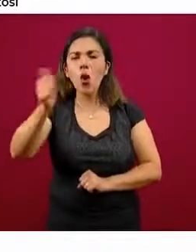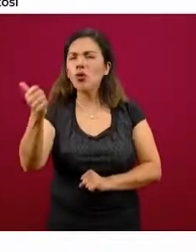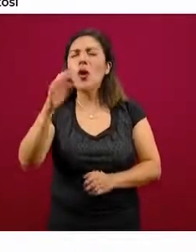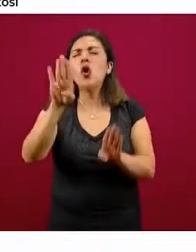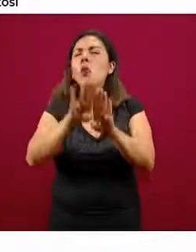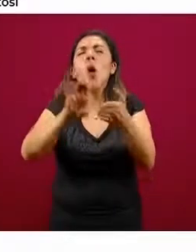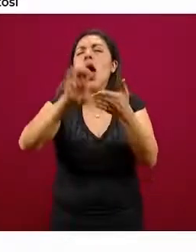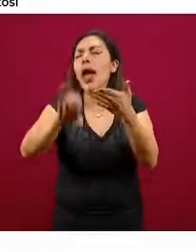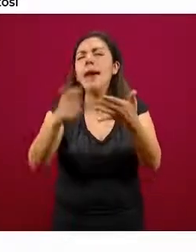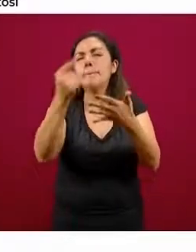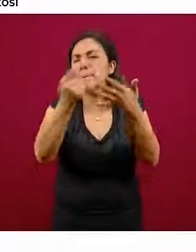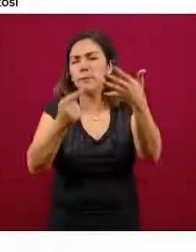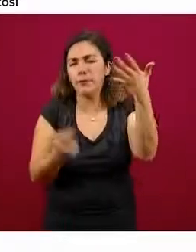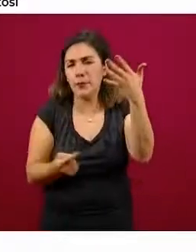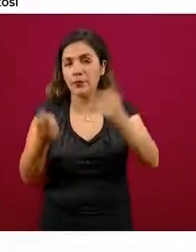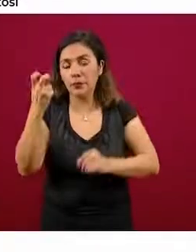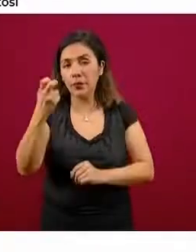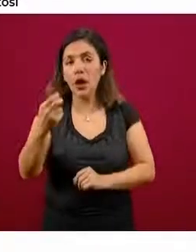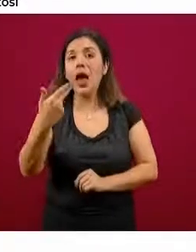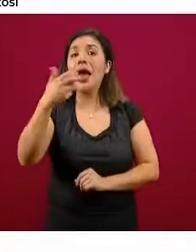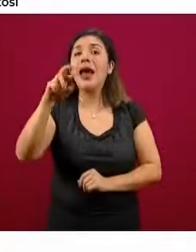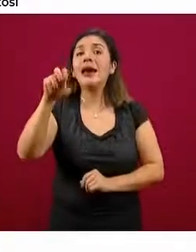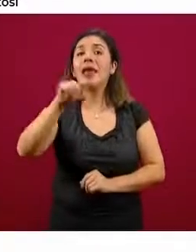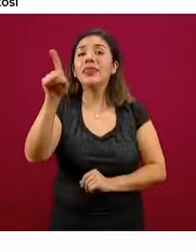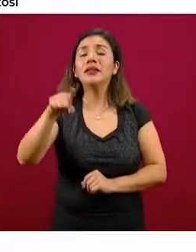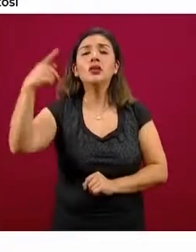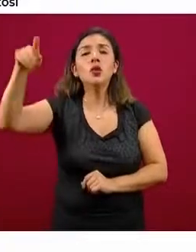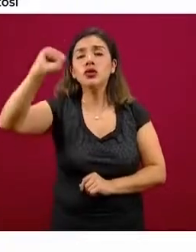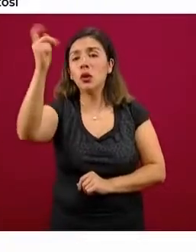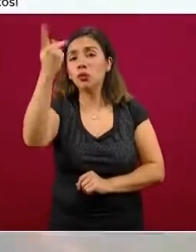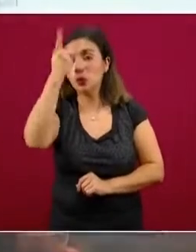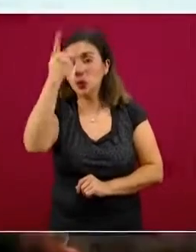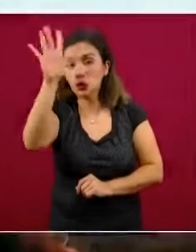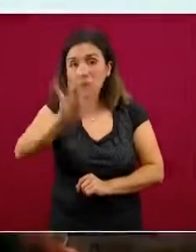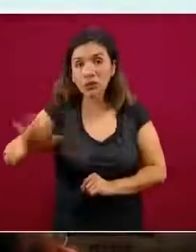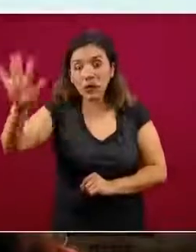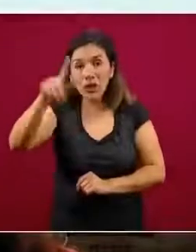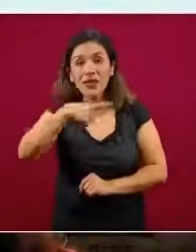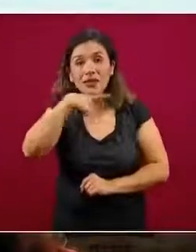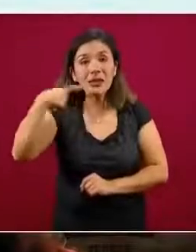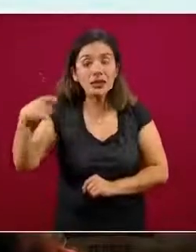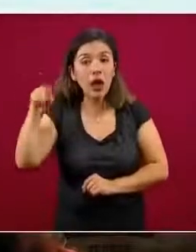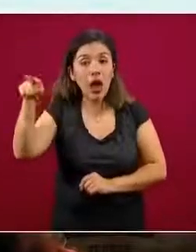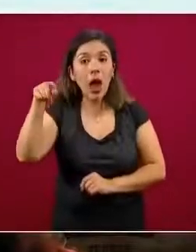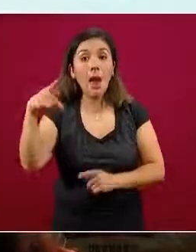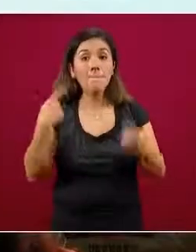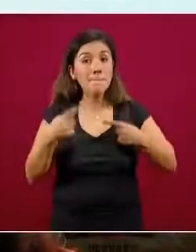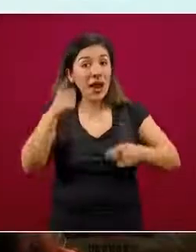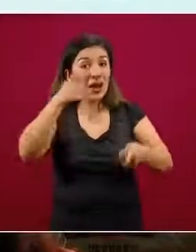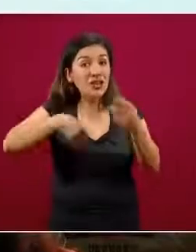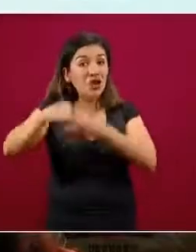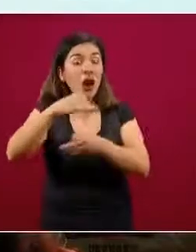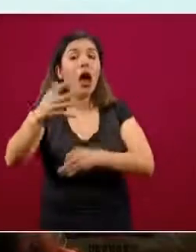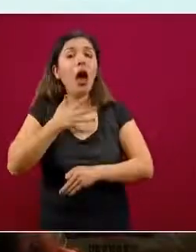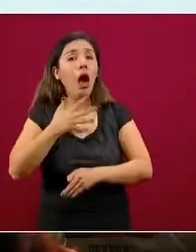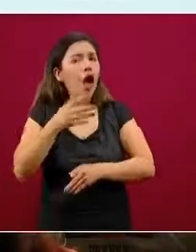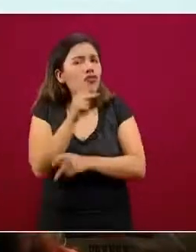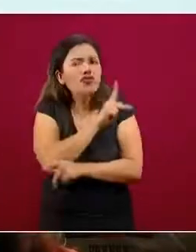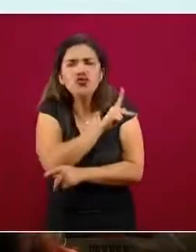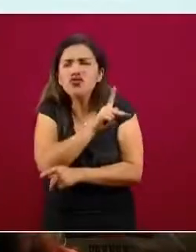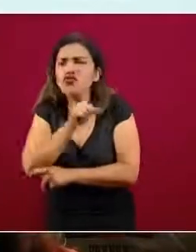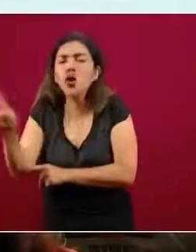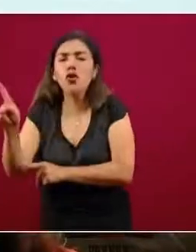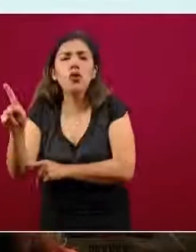son ejemplos. Los Hernández en el altiplano potosino, en la zona desértica. Entonces, todo nuestro personal de hospital tienen